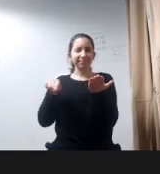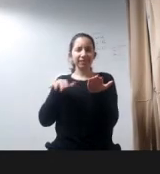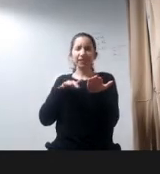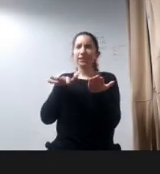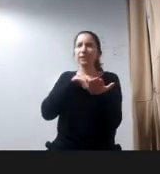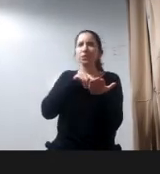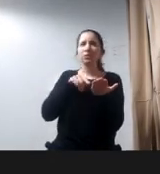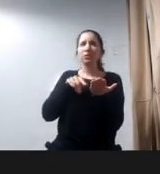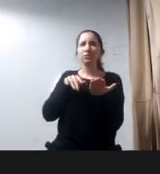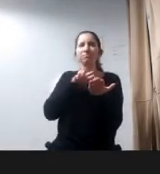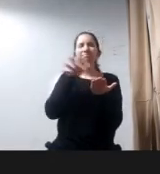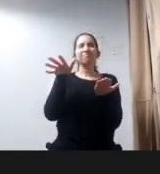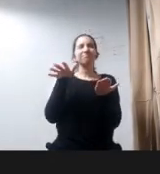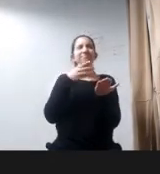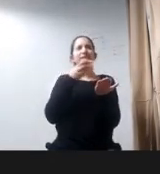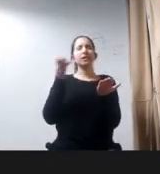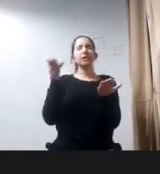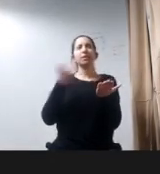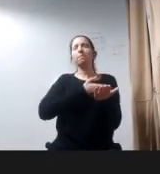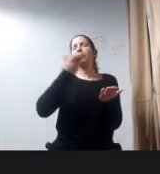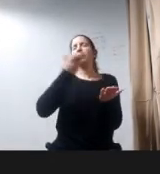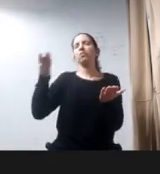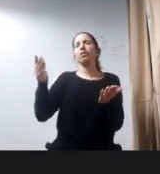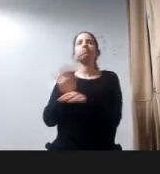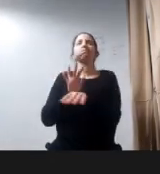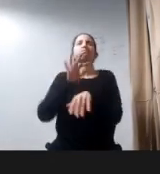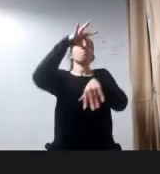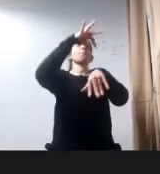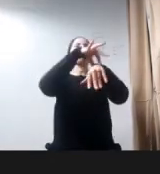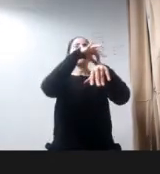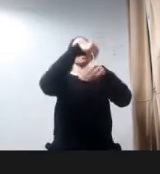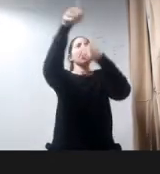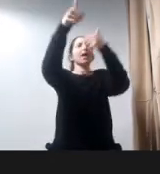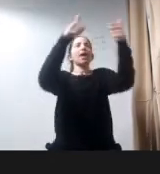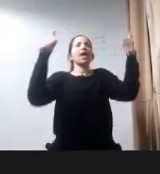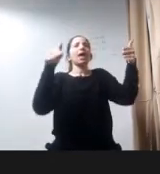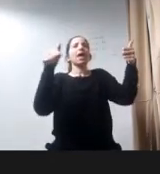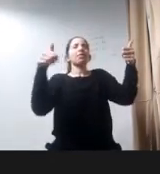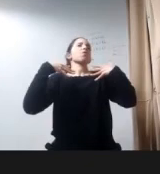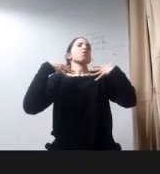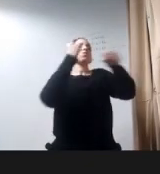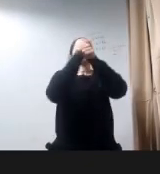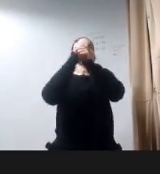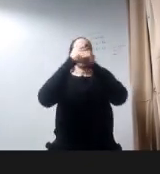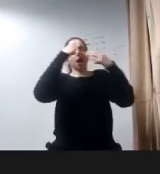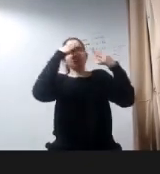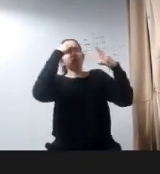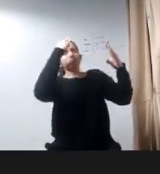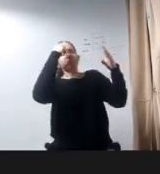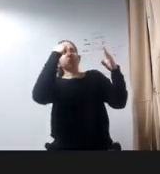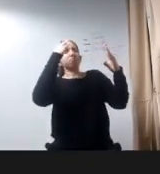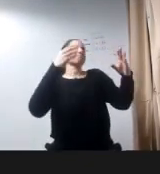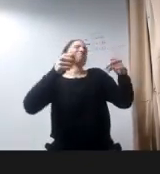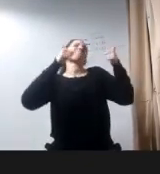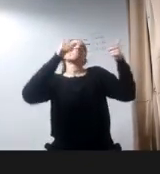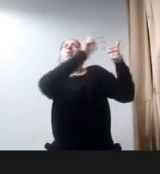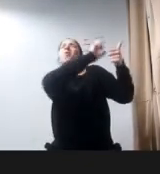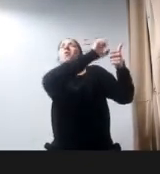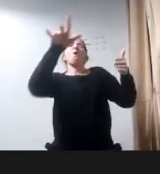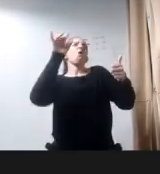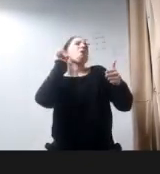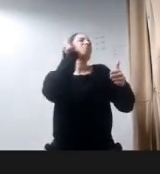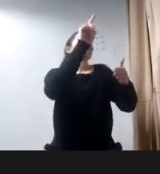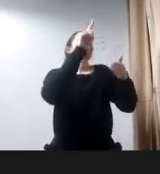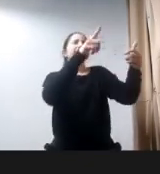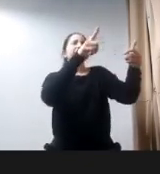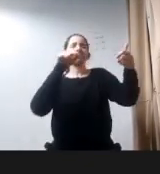este colocar en un pedestal acríticamente a profesionales de la salud, cuando él todavía se acuerda todos los días de hace